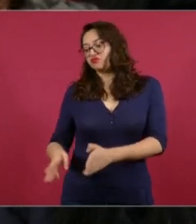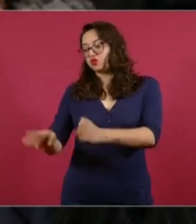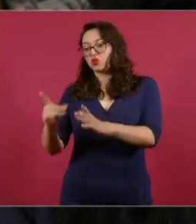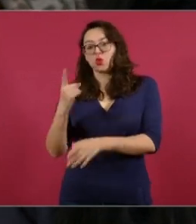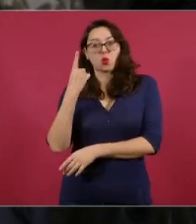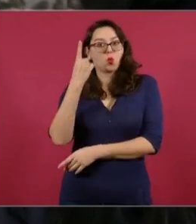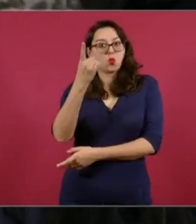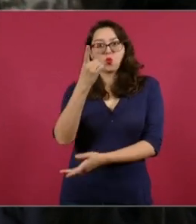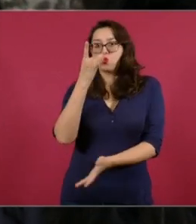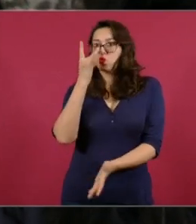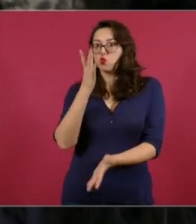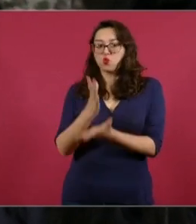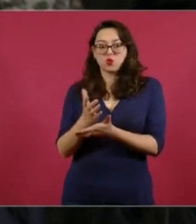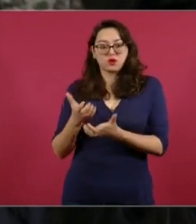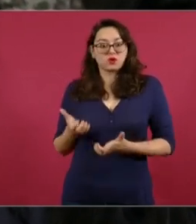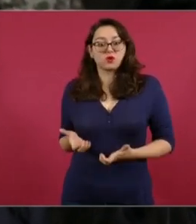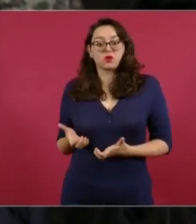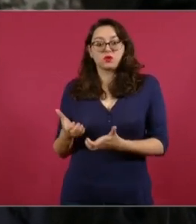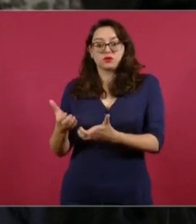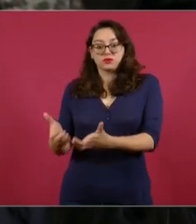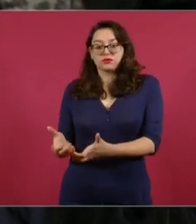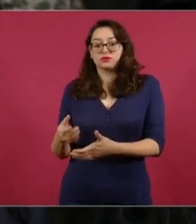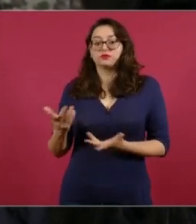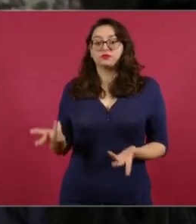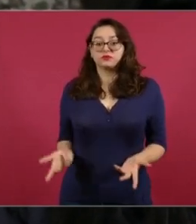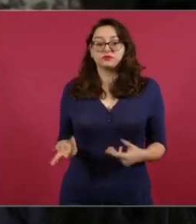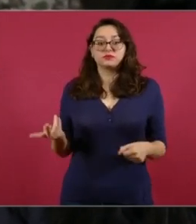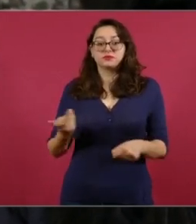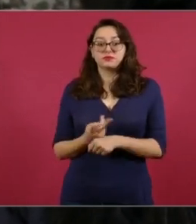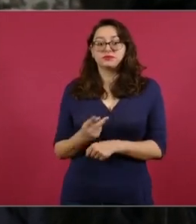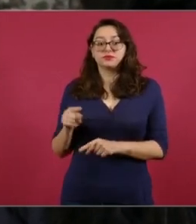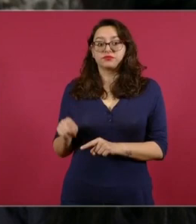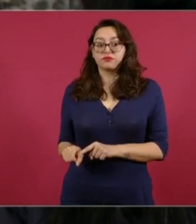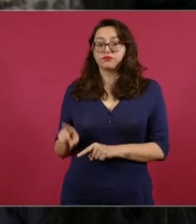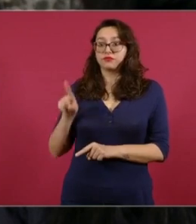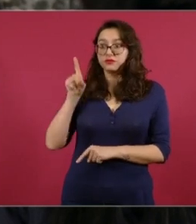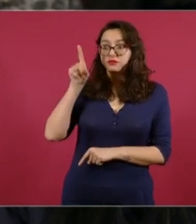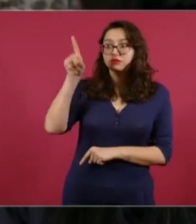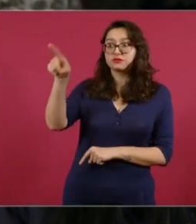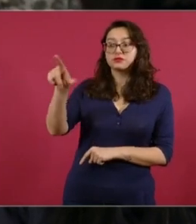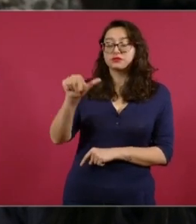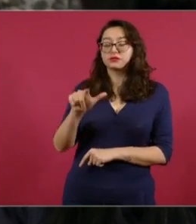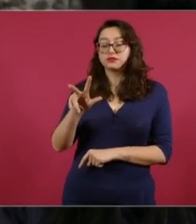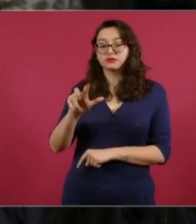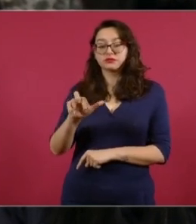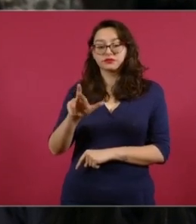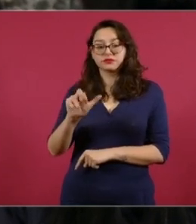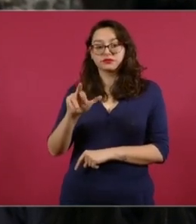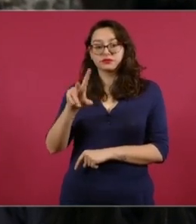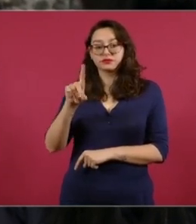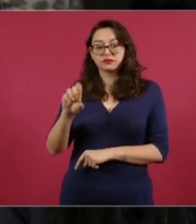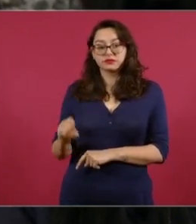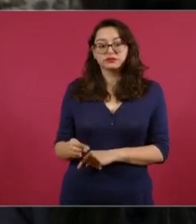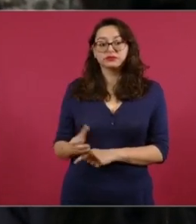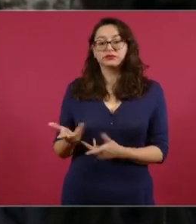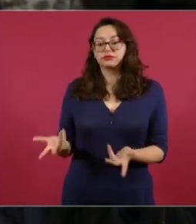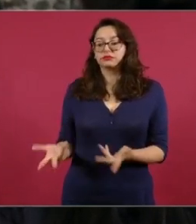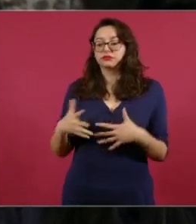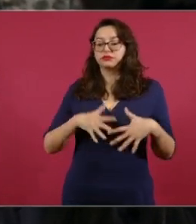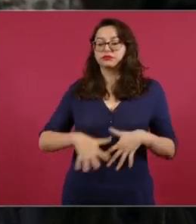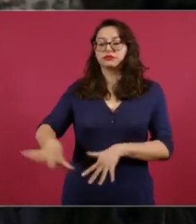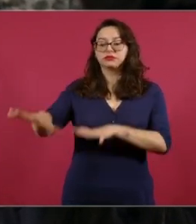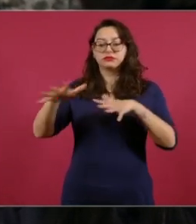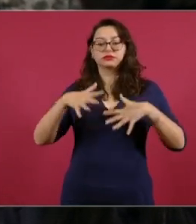Río y para trasladarse a la heroica Escuela Naval de Antón Lizardo en Alvarado. Se calcula que cada hora cruzan